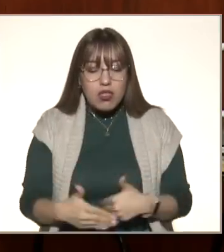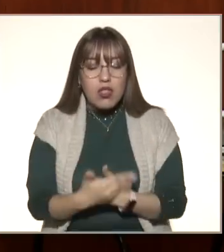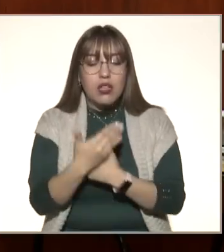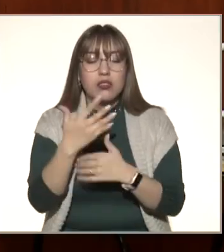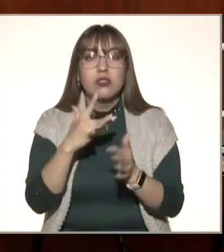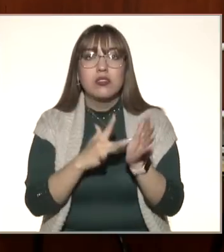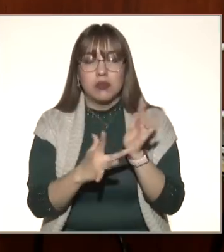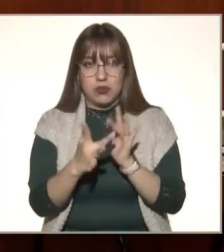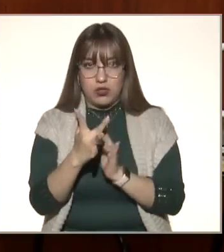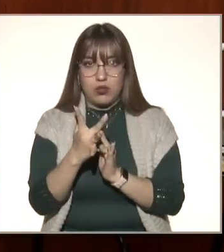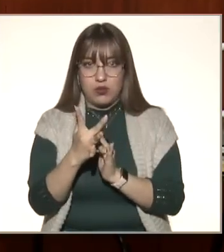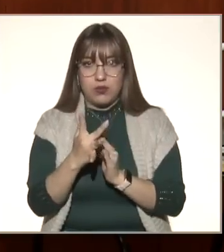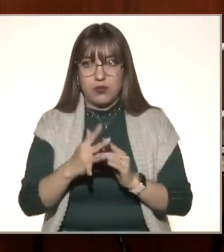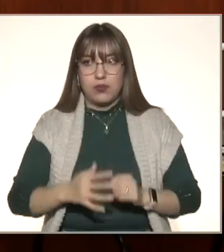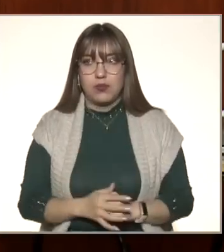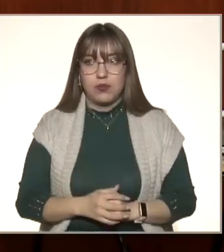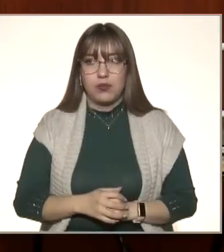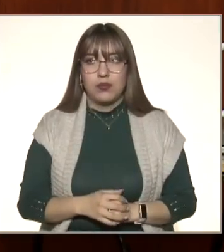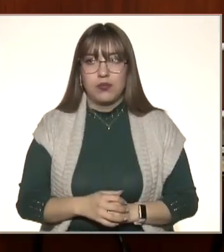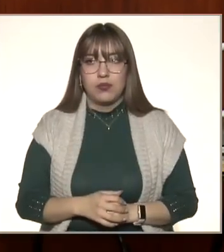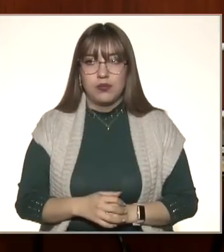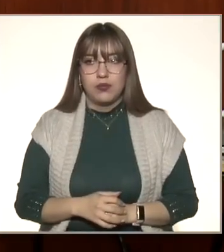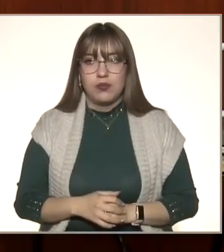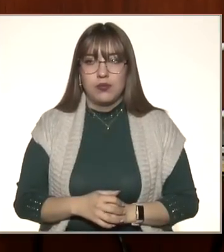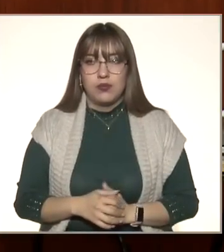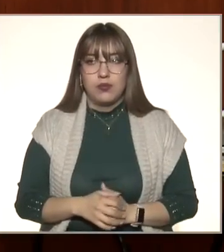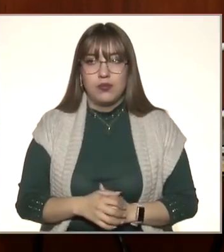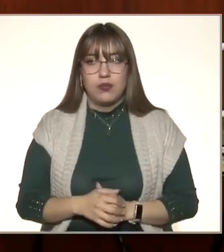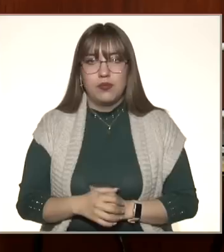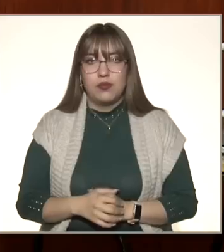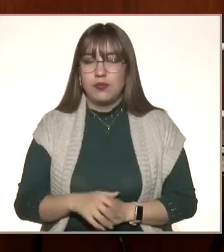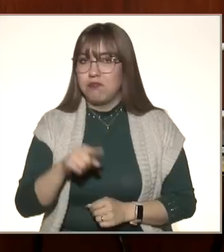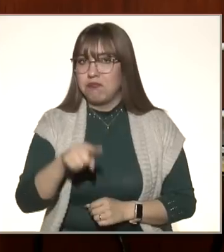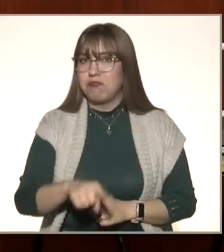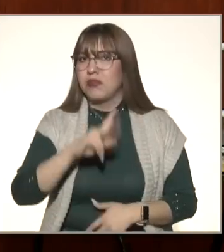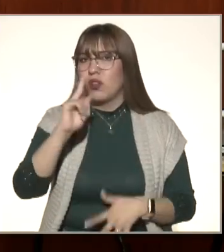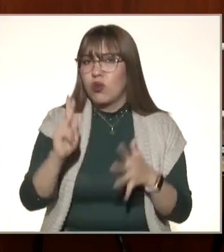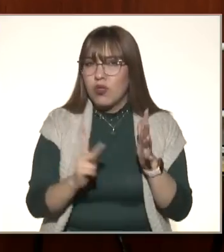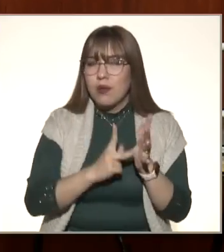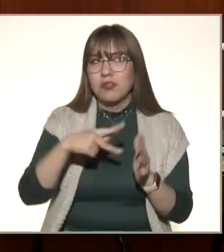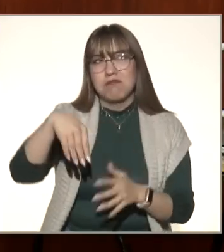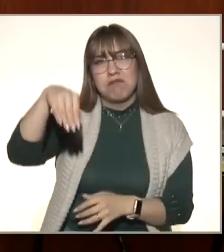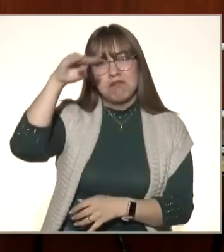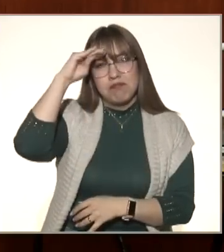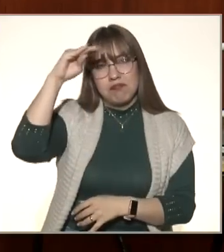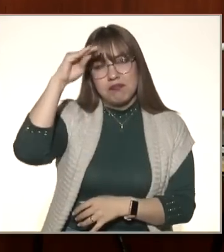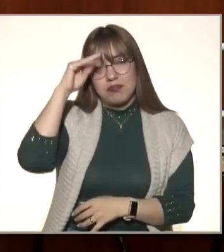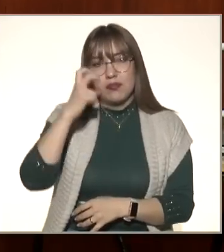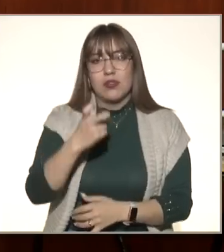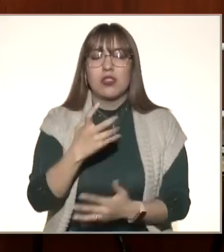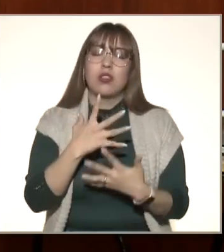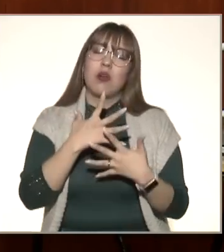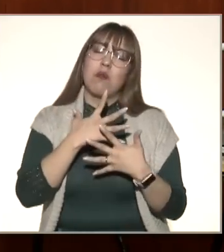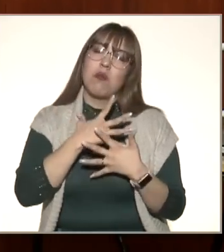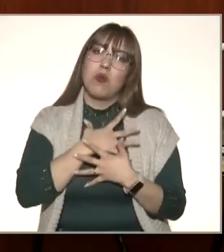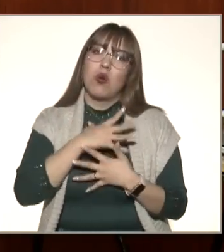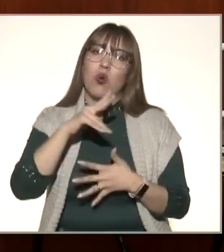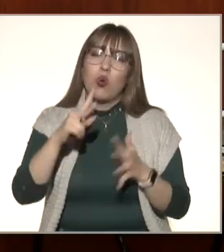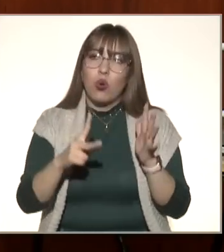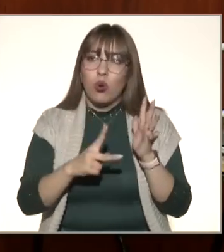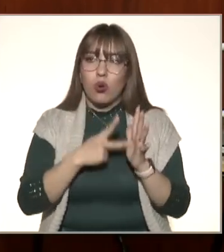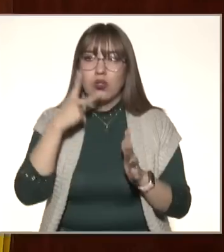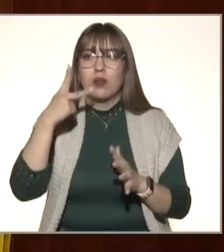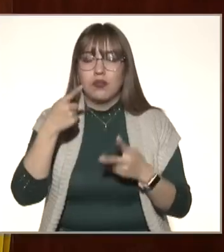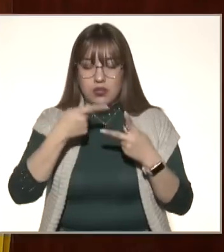de Jesús, donde se tiene que renovar la creencia y ese amor. Y ahí es donde entra un